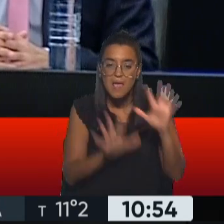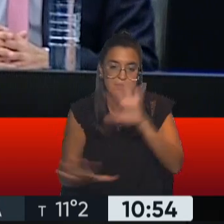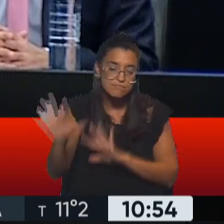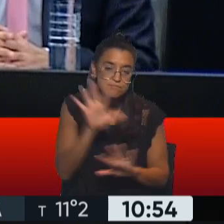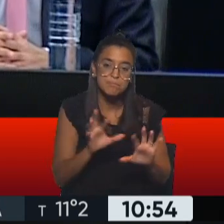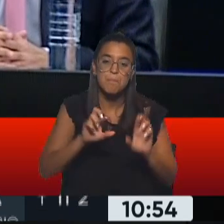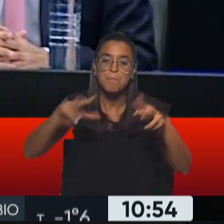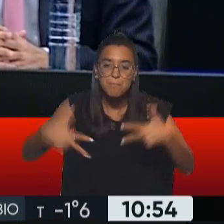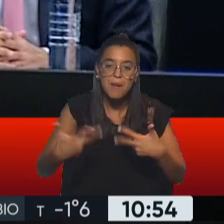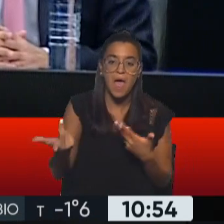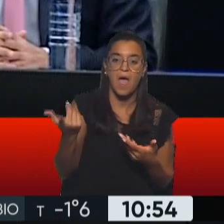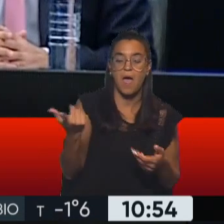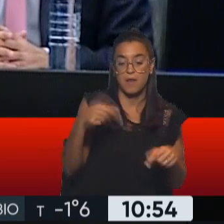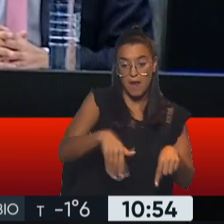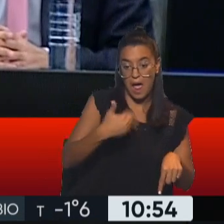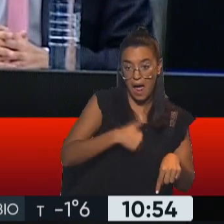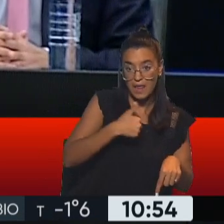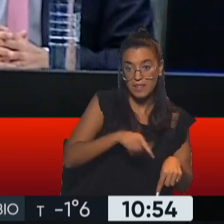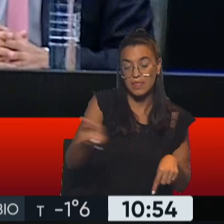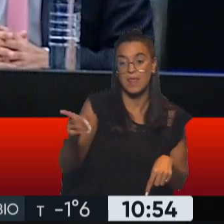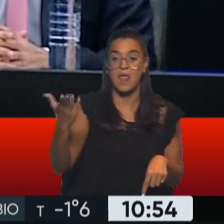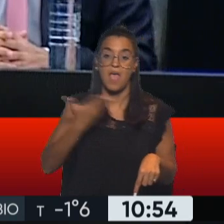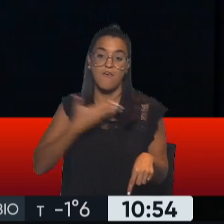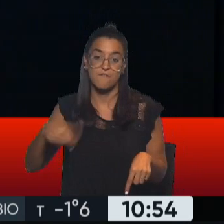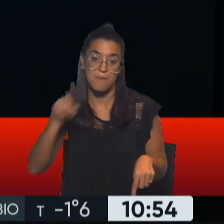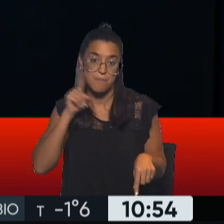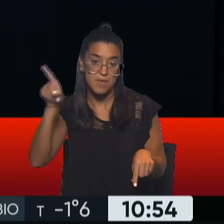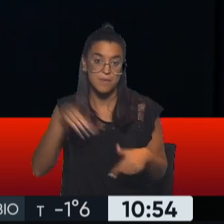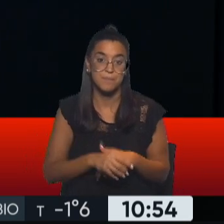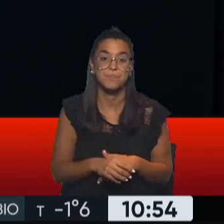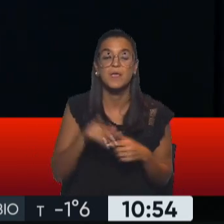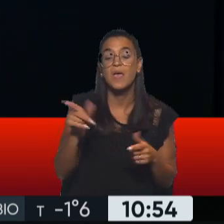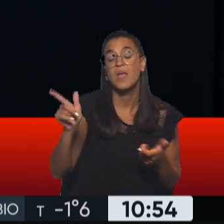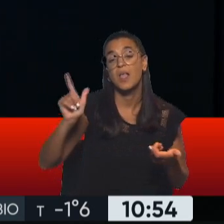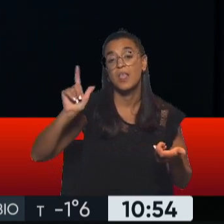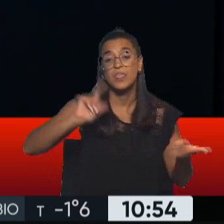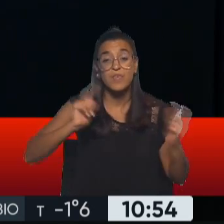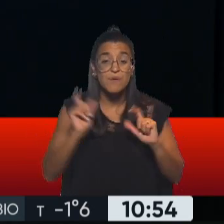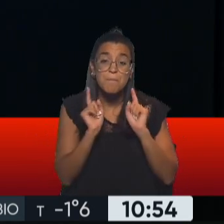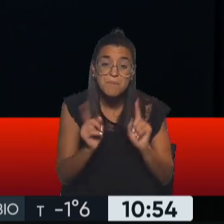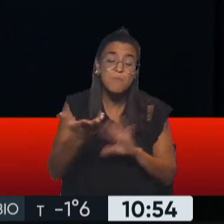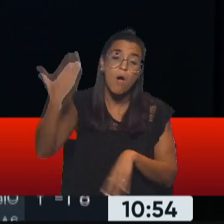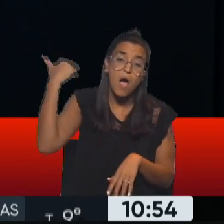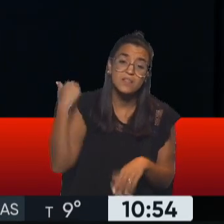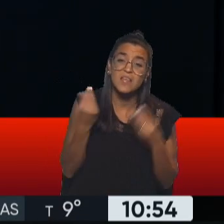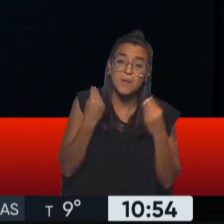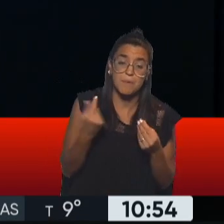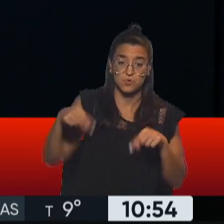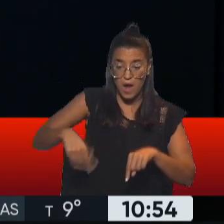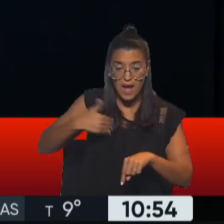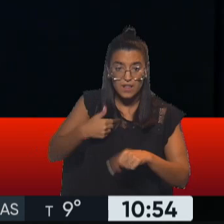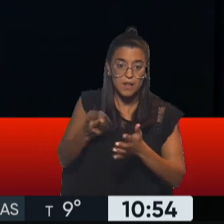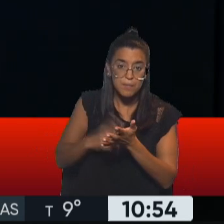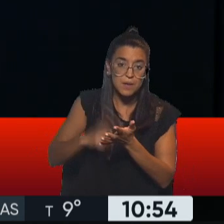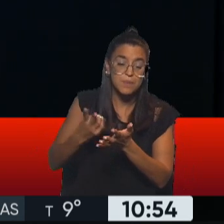un programa entre una nación soberana y el Fondo Monetario Internacional. A diferencia de lo que tantas veces pasó en nuestro país,